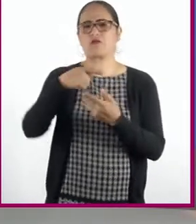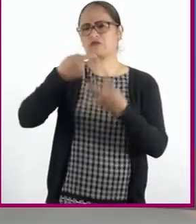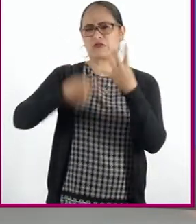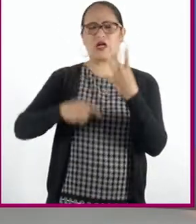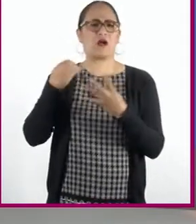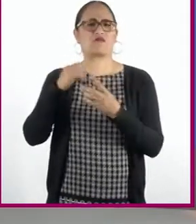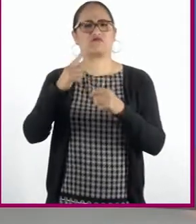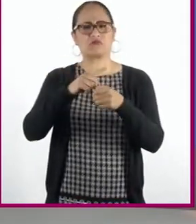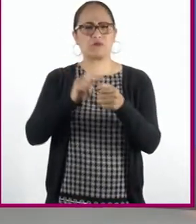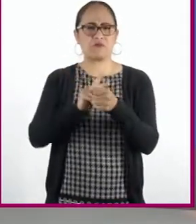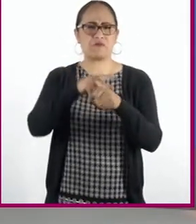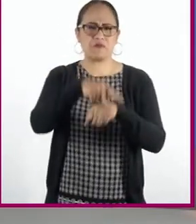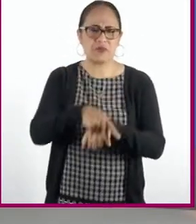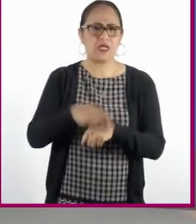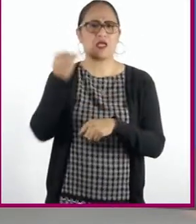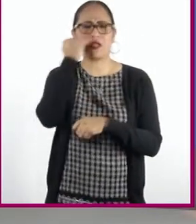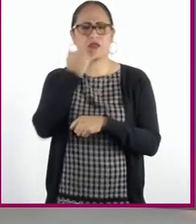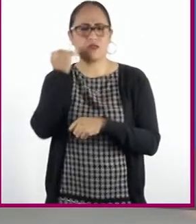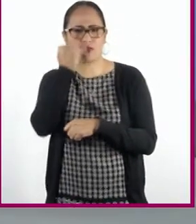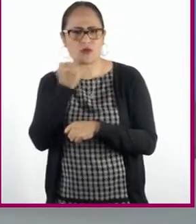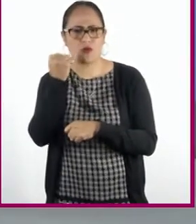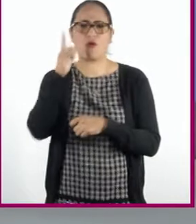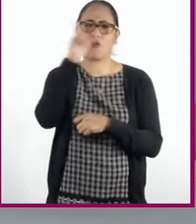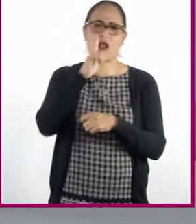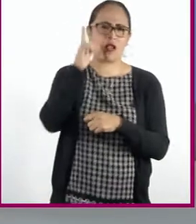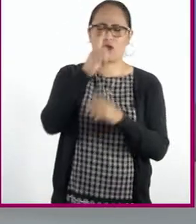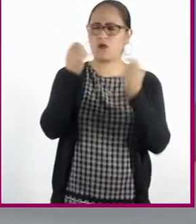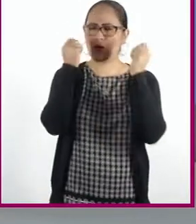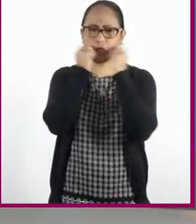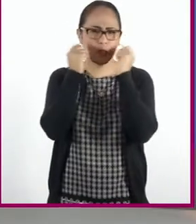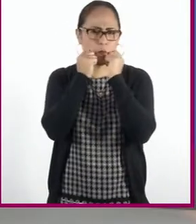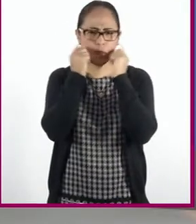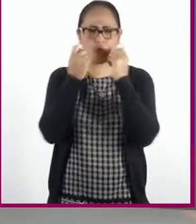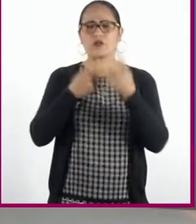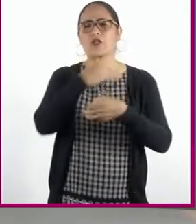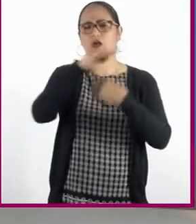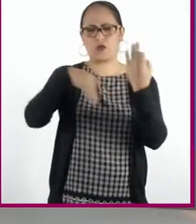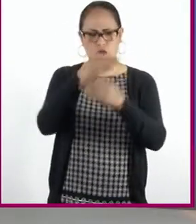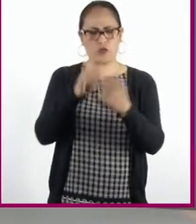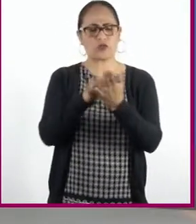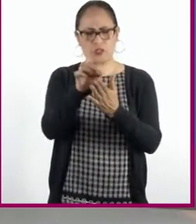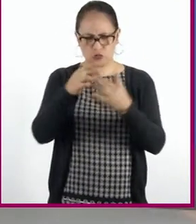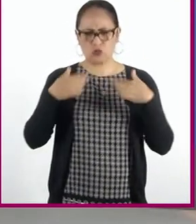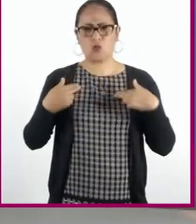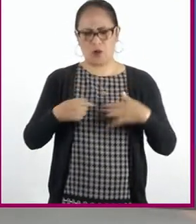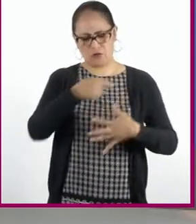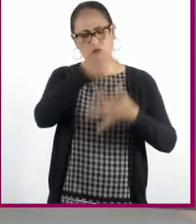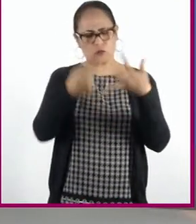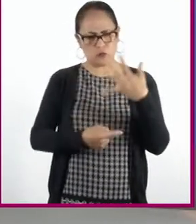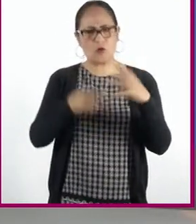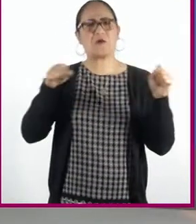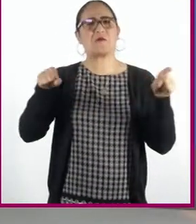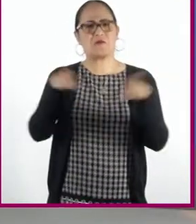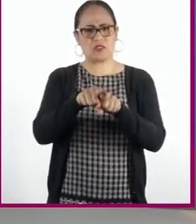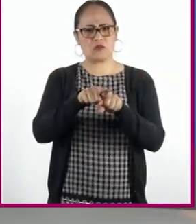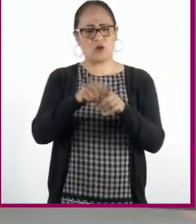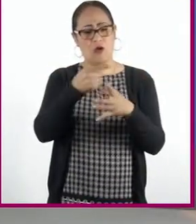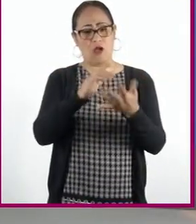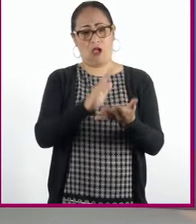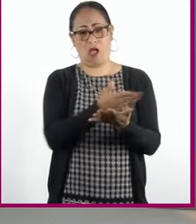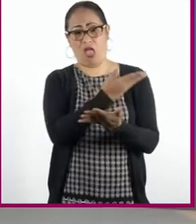religión, lengua o cualquier otra condición. Todos tenemos los mismos derechos humanos, sin discriminación alguna.